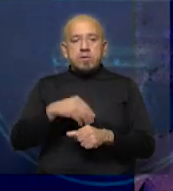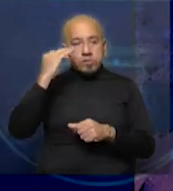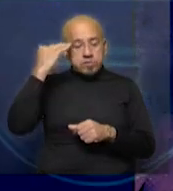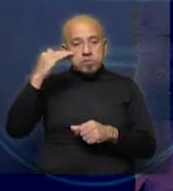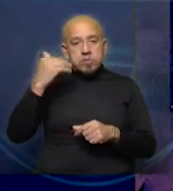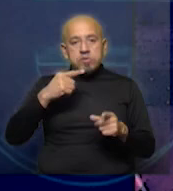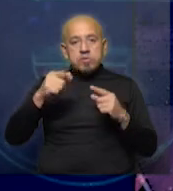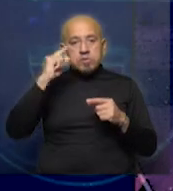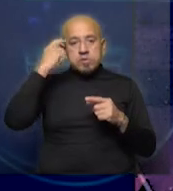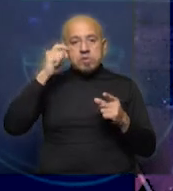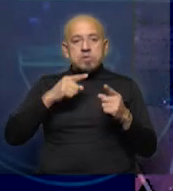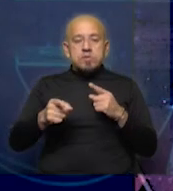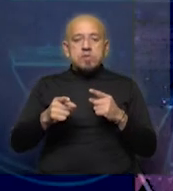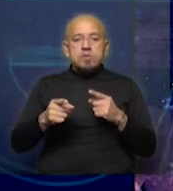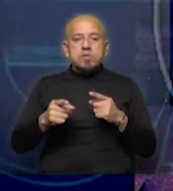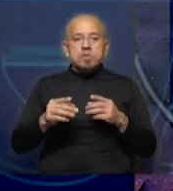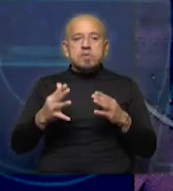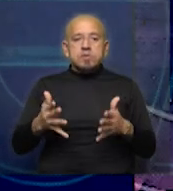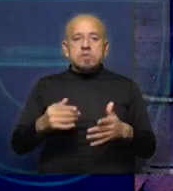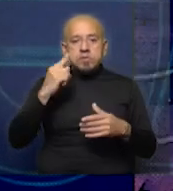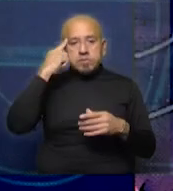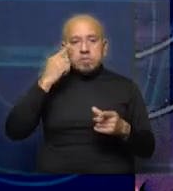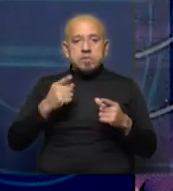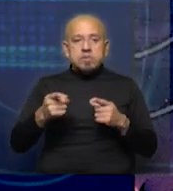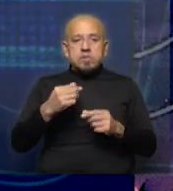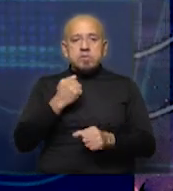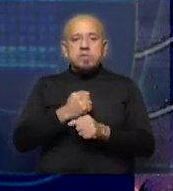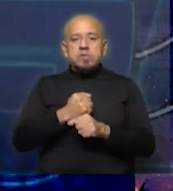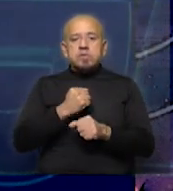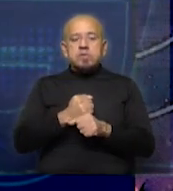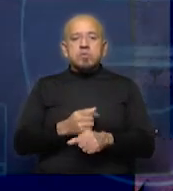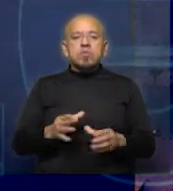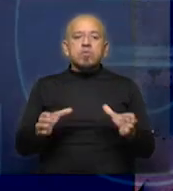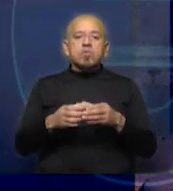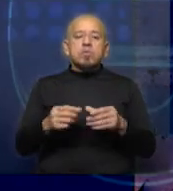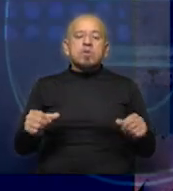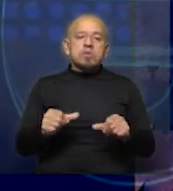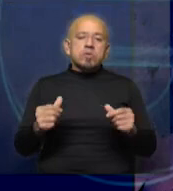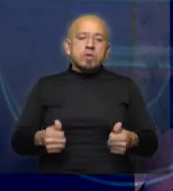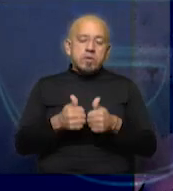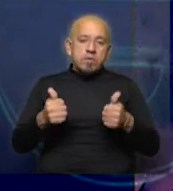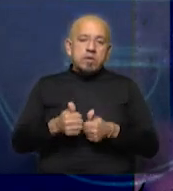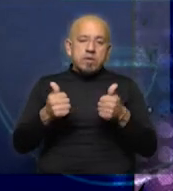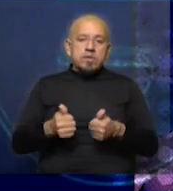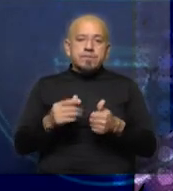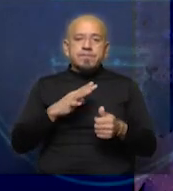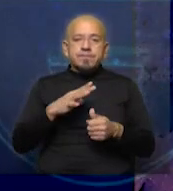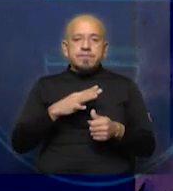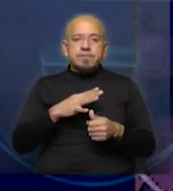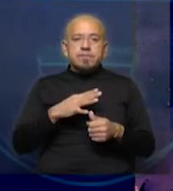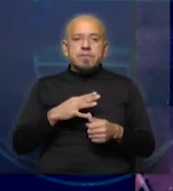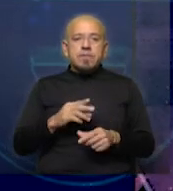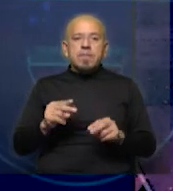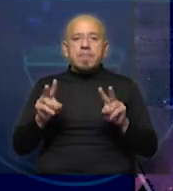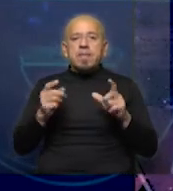surge la idea de proyecto justamente pensando y trabajando con con grupos haciendo actividades Así que hay un compromiso muy fuerte